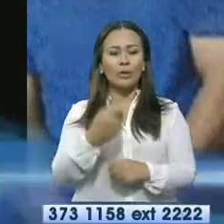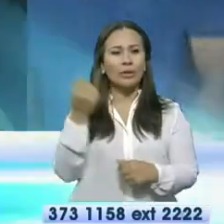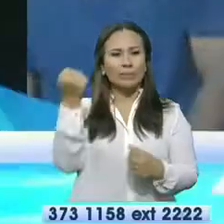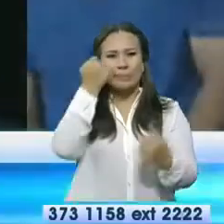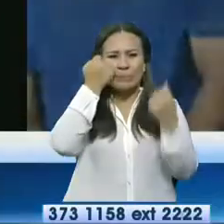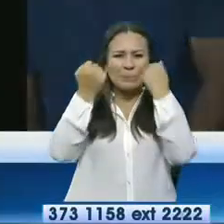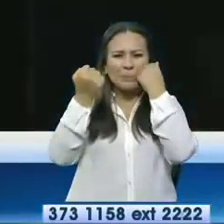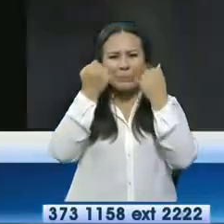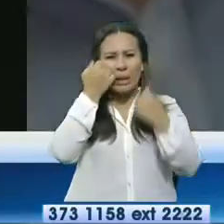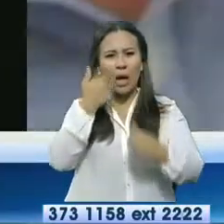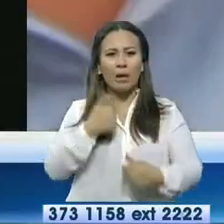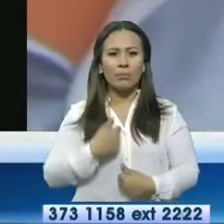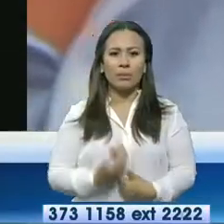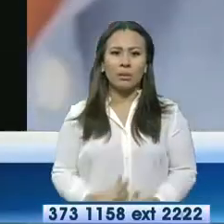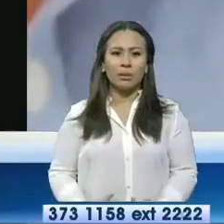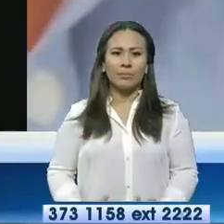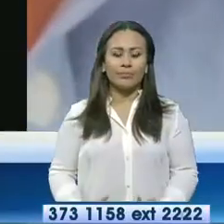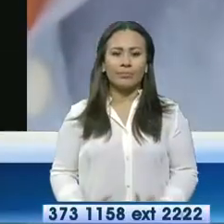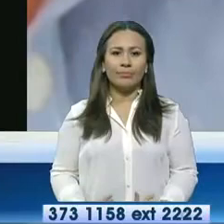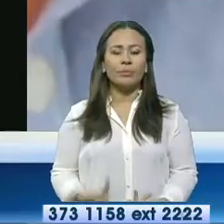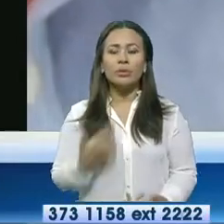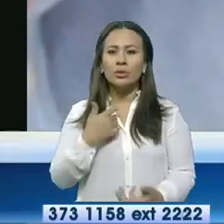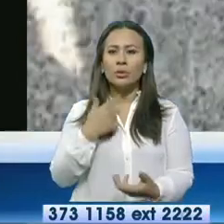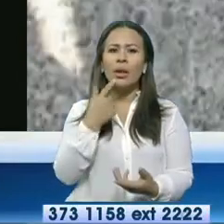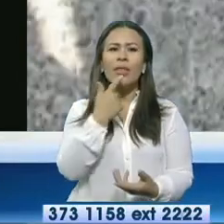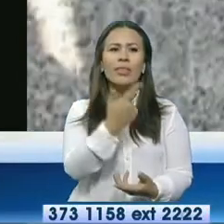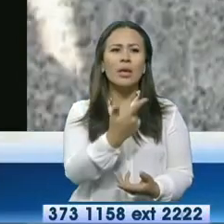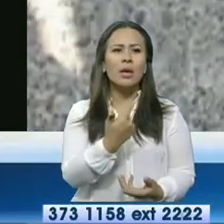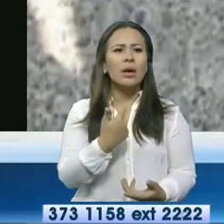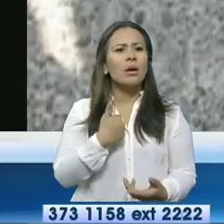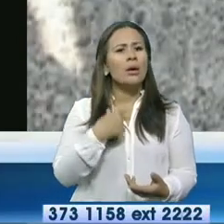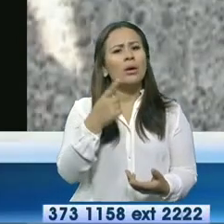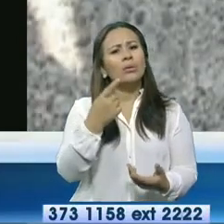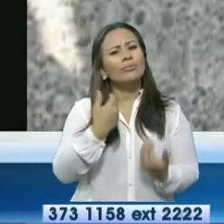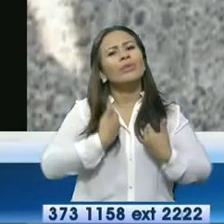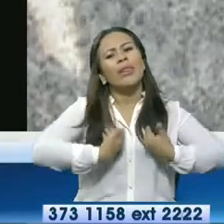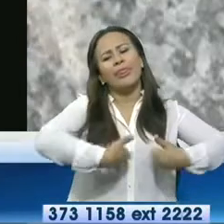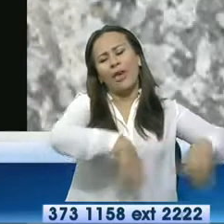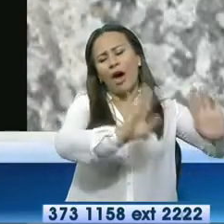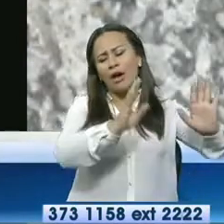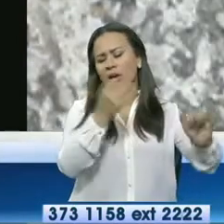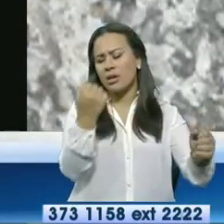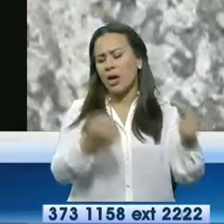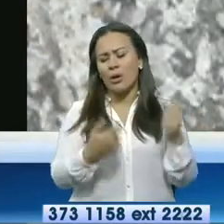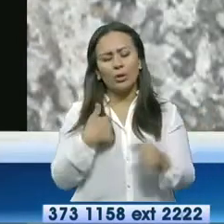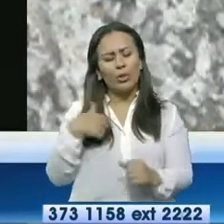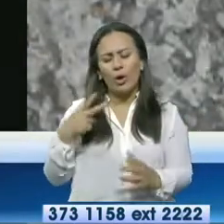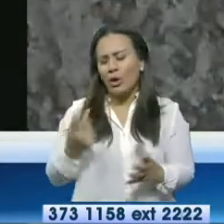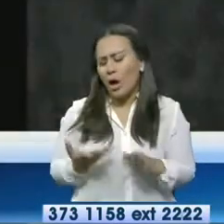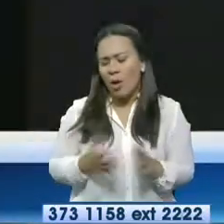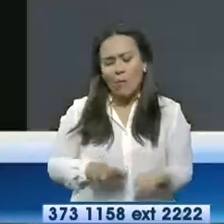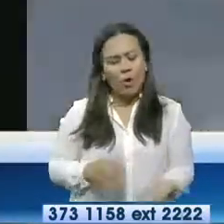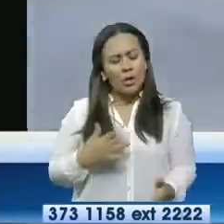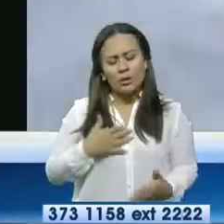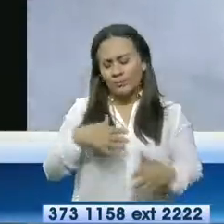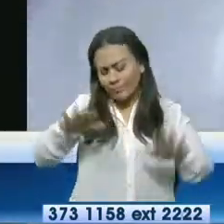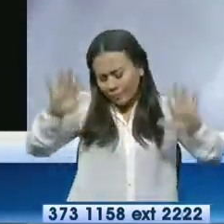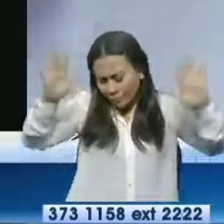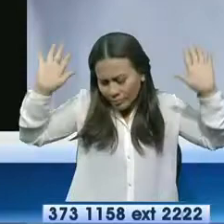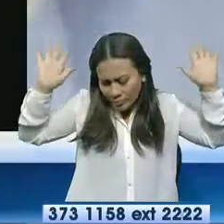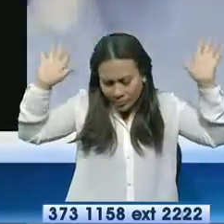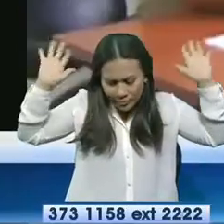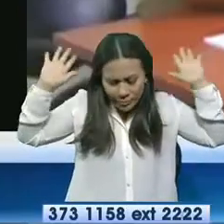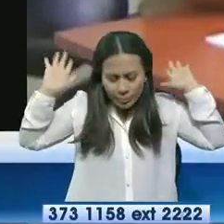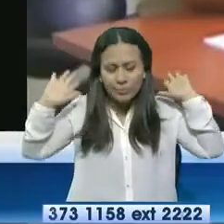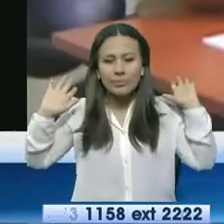las piernas. Yo les explicaba que por un auto yo no voy a perder la vida. Que si era posible me dejen en ese mismo instante, yo no les hacía